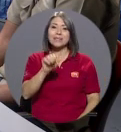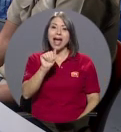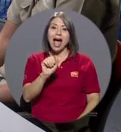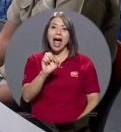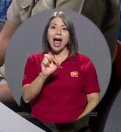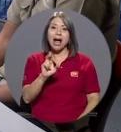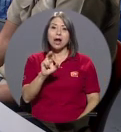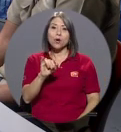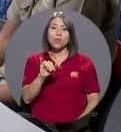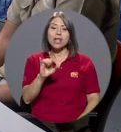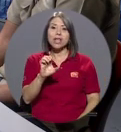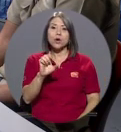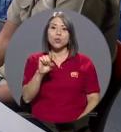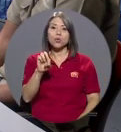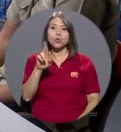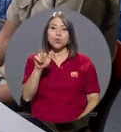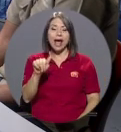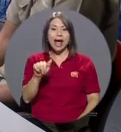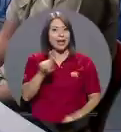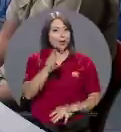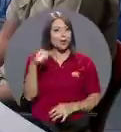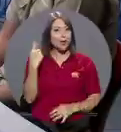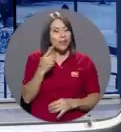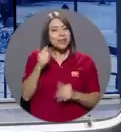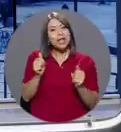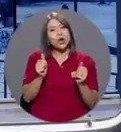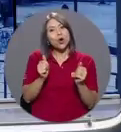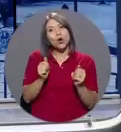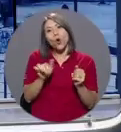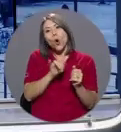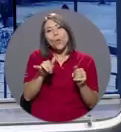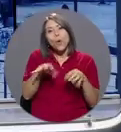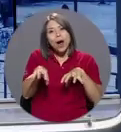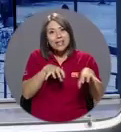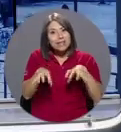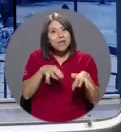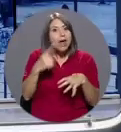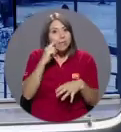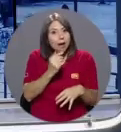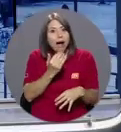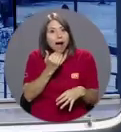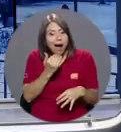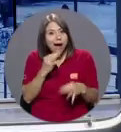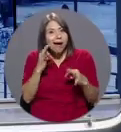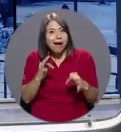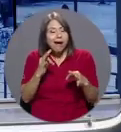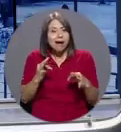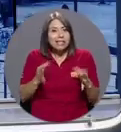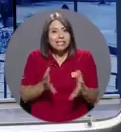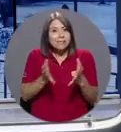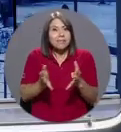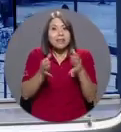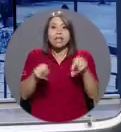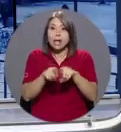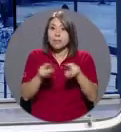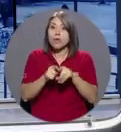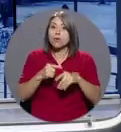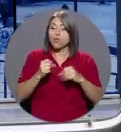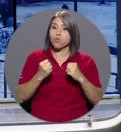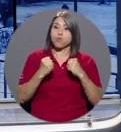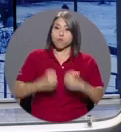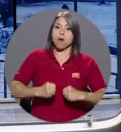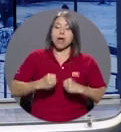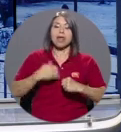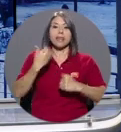De esta manera la acuicultura se vislumbra no solamente como una actividad agropecuaria incipiente, sino como una actividad con un gran